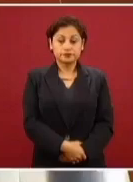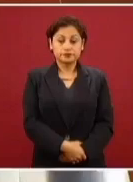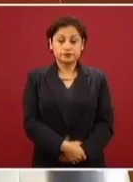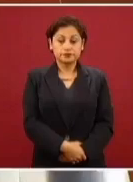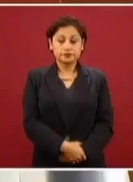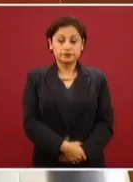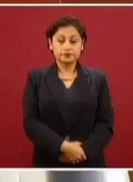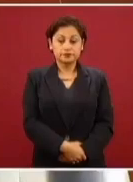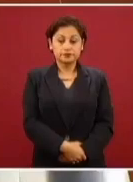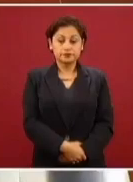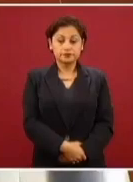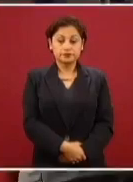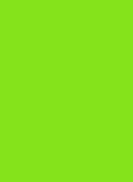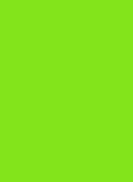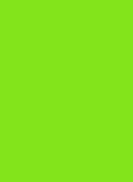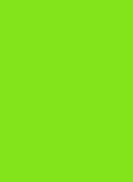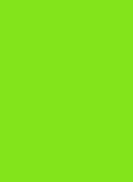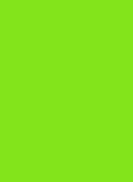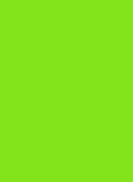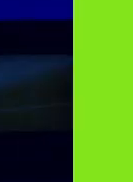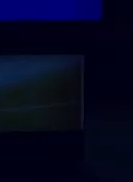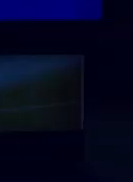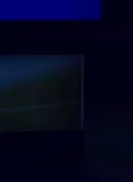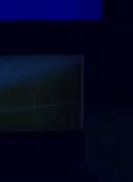estados de la república mexicana